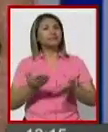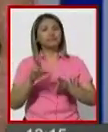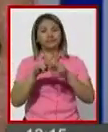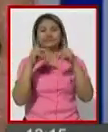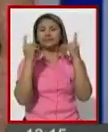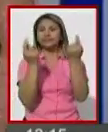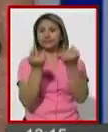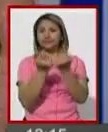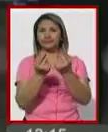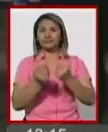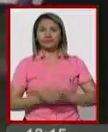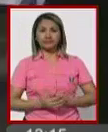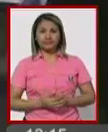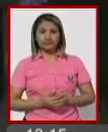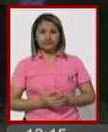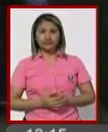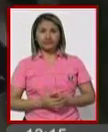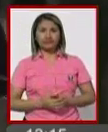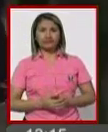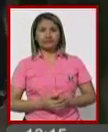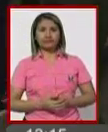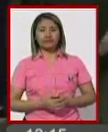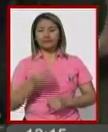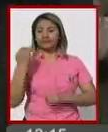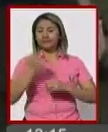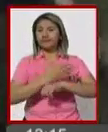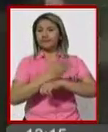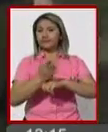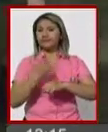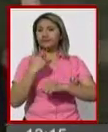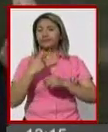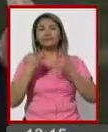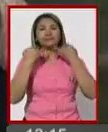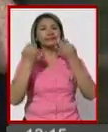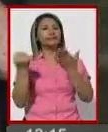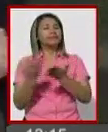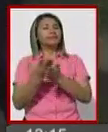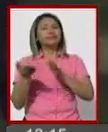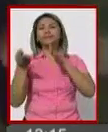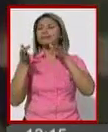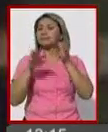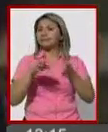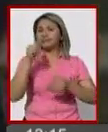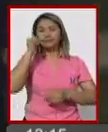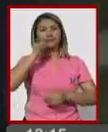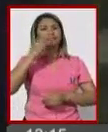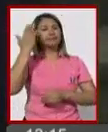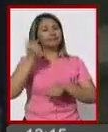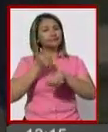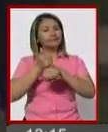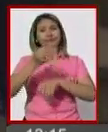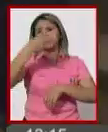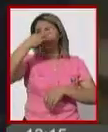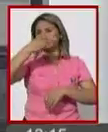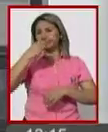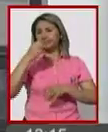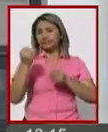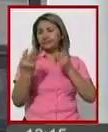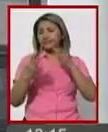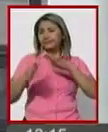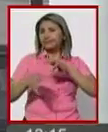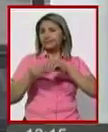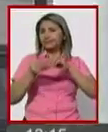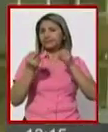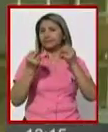el departamento. En las últimas horas se dio un nuevo deceso de una mujer por influenza. Ante el incremento